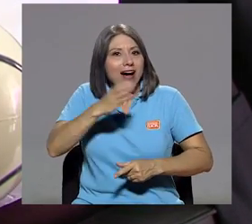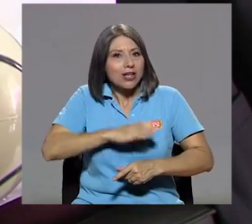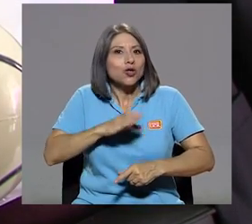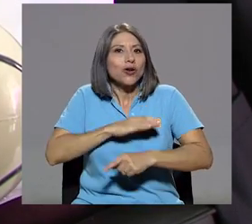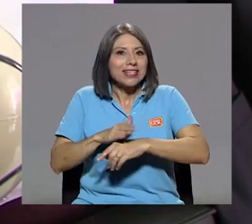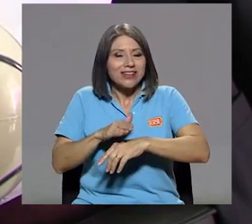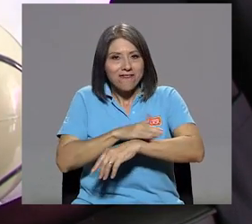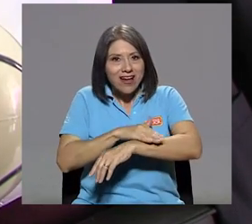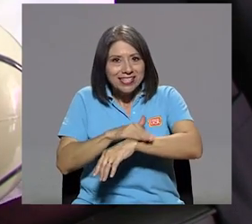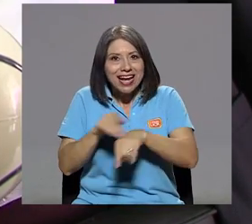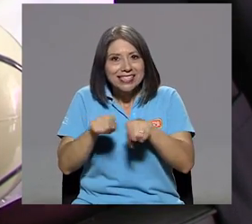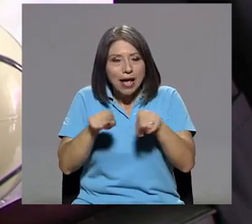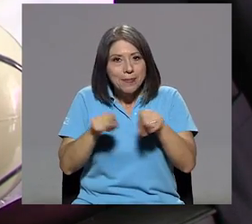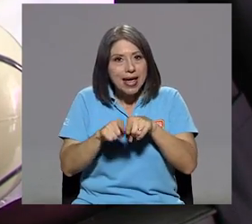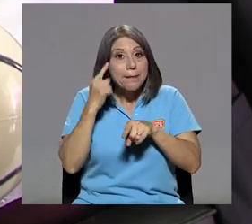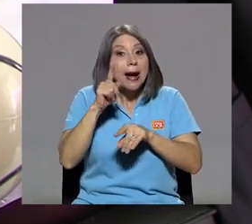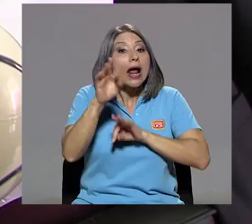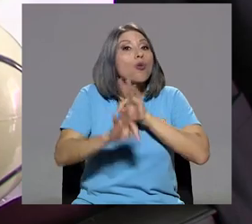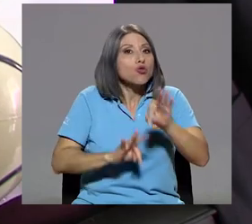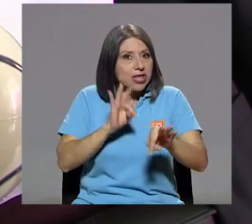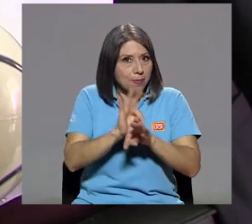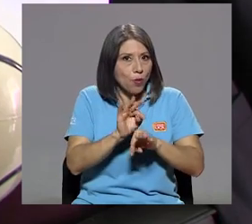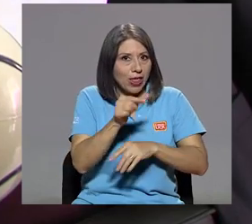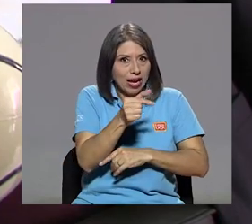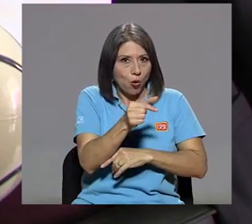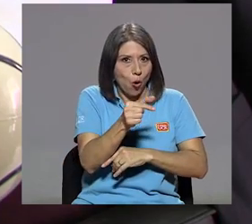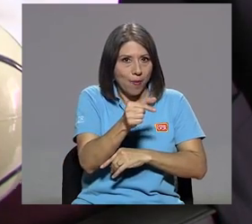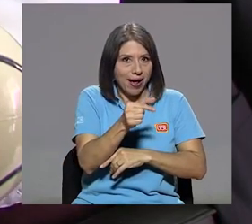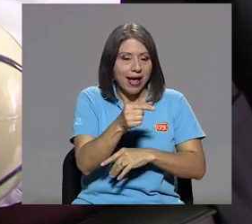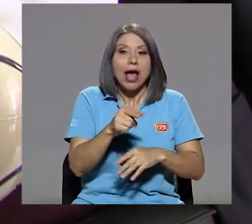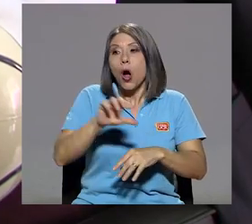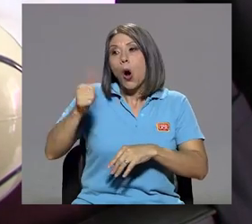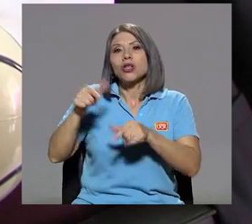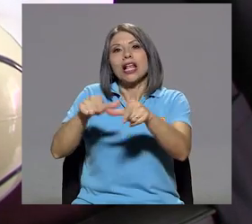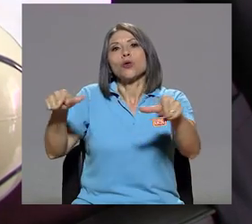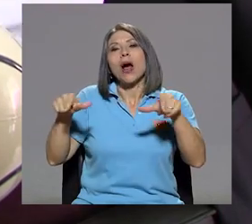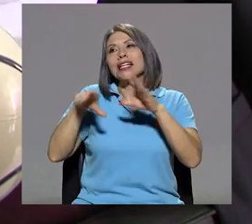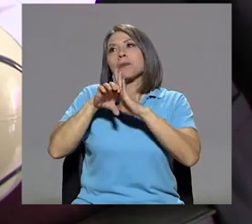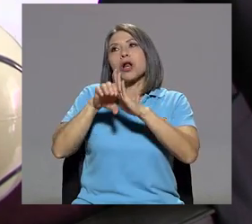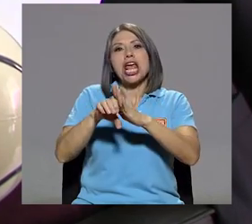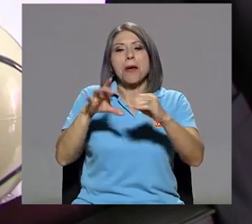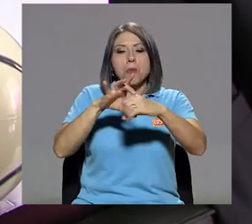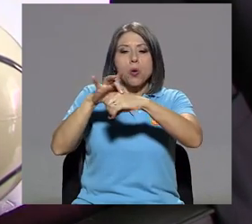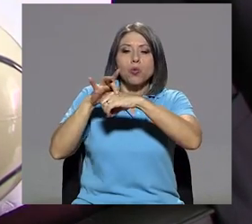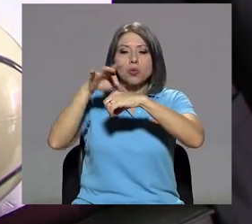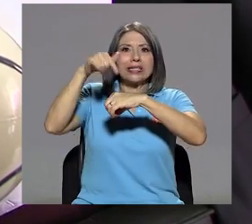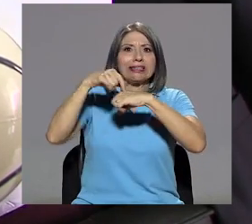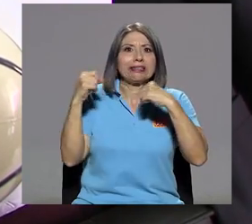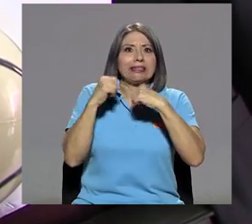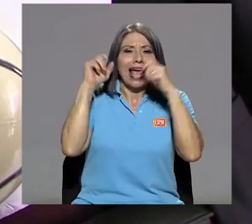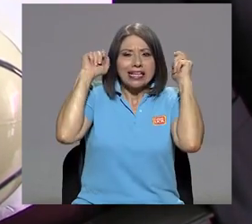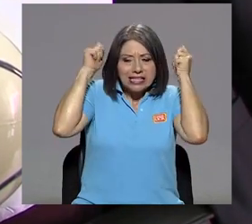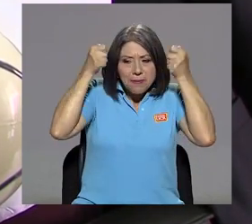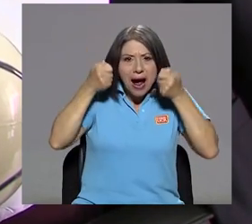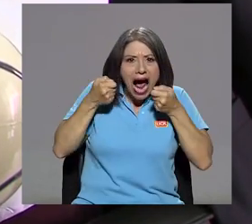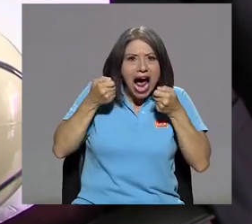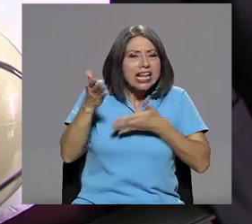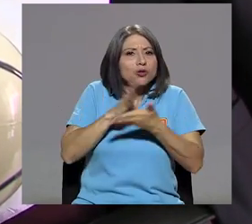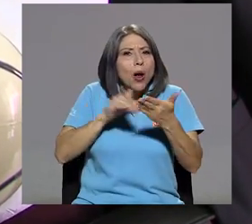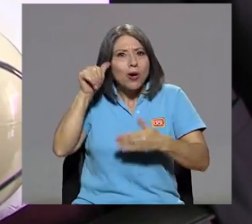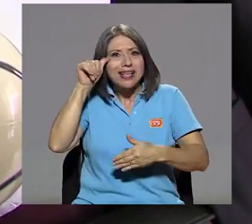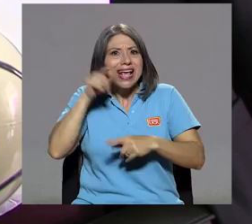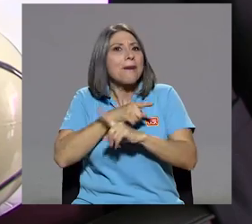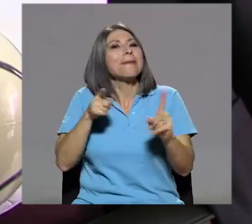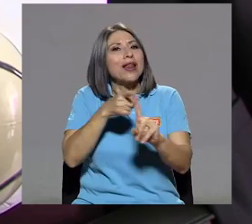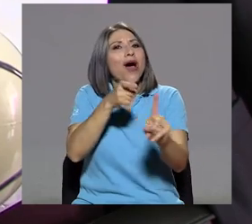para un tipo de glaucoma que es el más frecuente en el mundo. Hay otros lugares en el mundo donde, por ejemplo, los esquimales, algunas zonas de Asia y